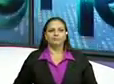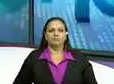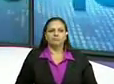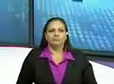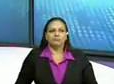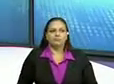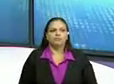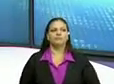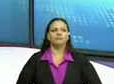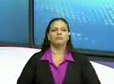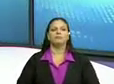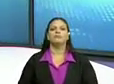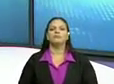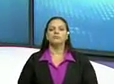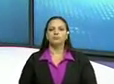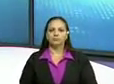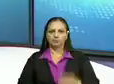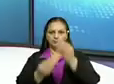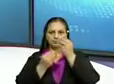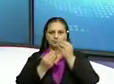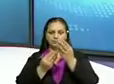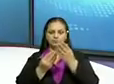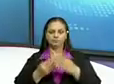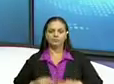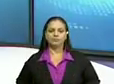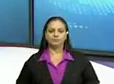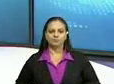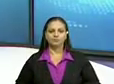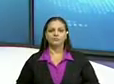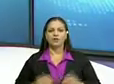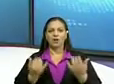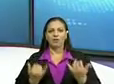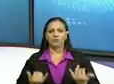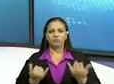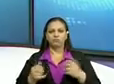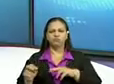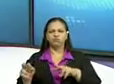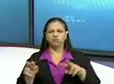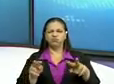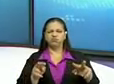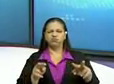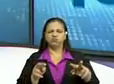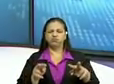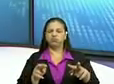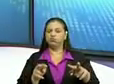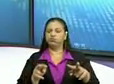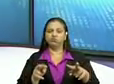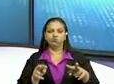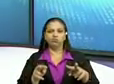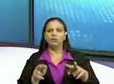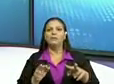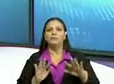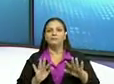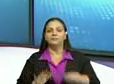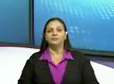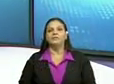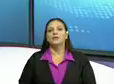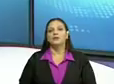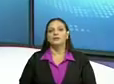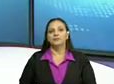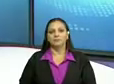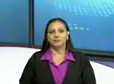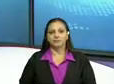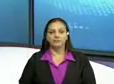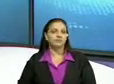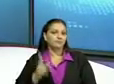están ahí para complementar esta desesperación de la ciudadanía. Una cámara de seguridad grabó, escuchen